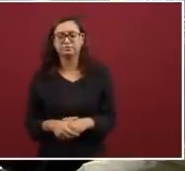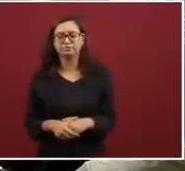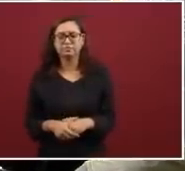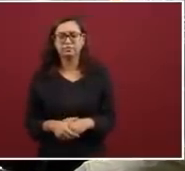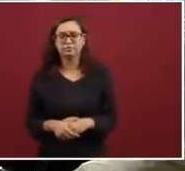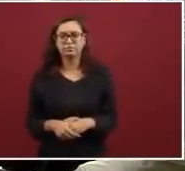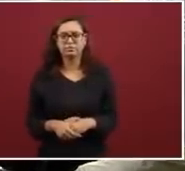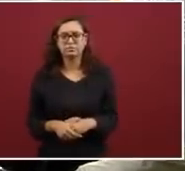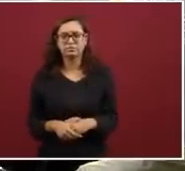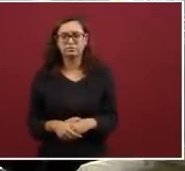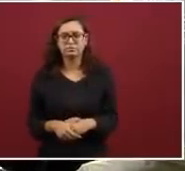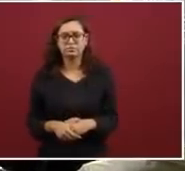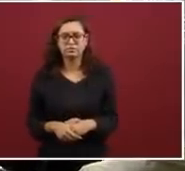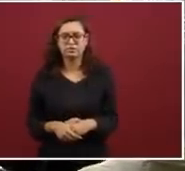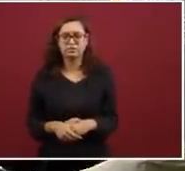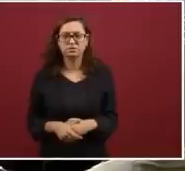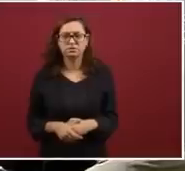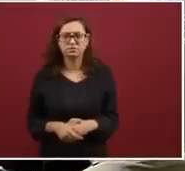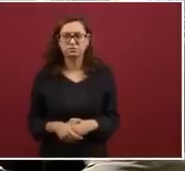Vamos así.